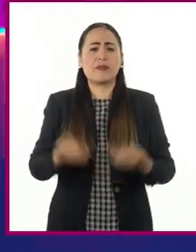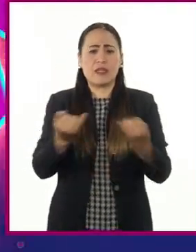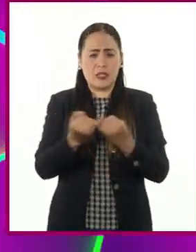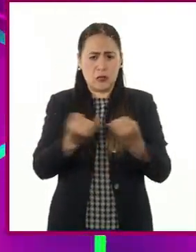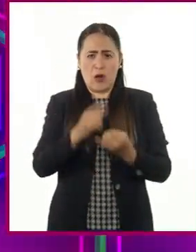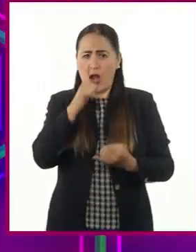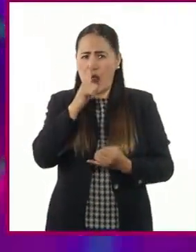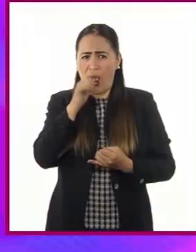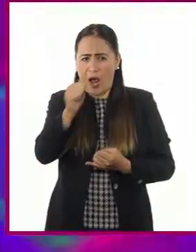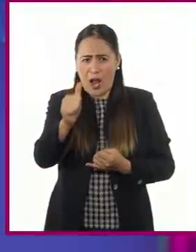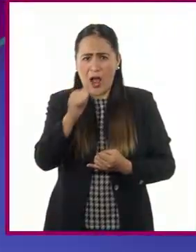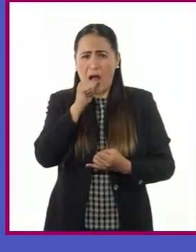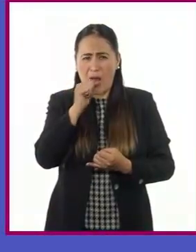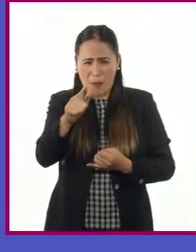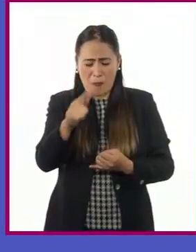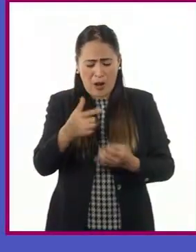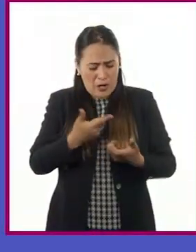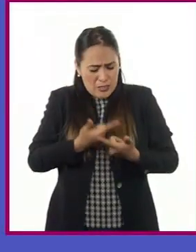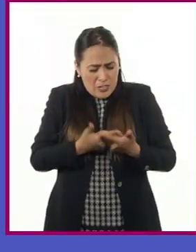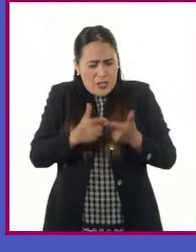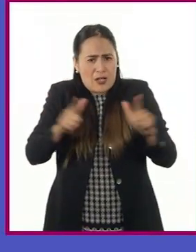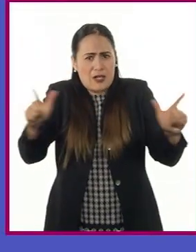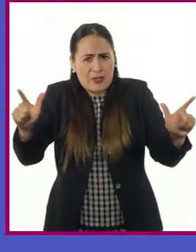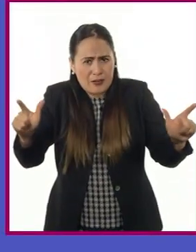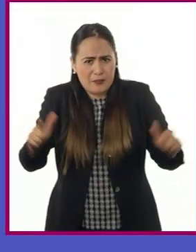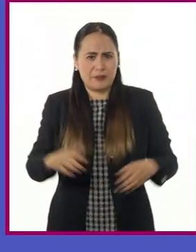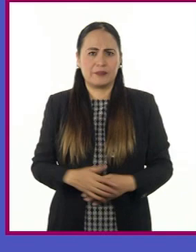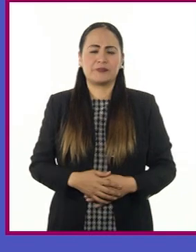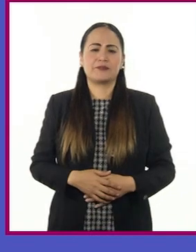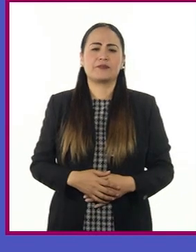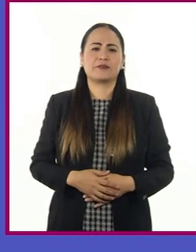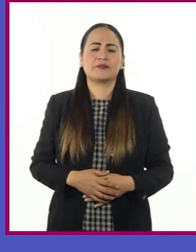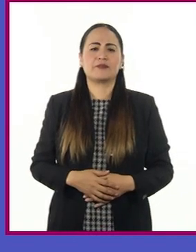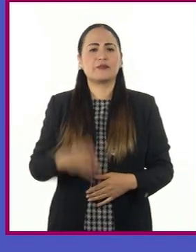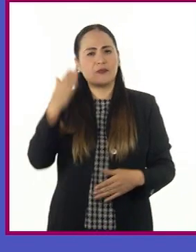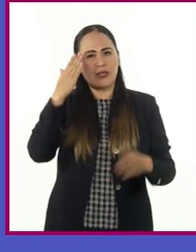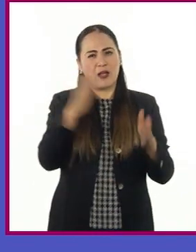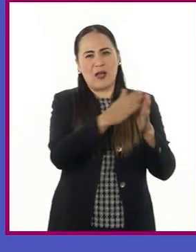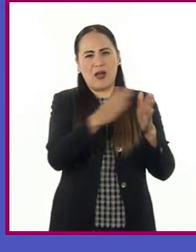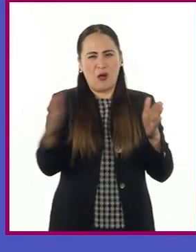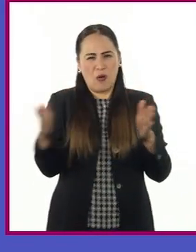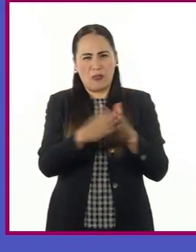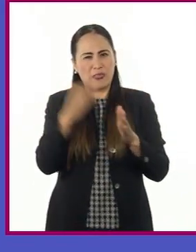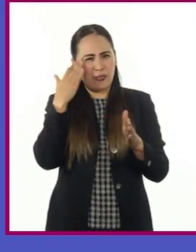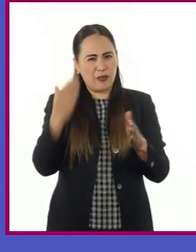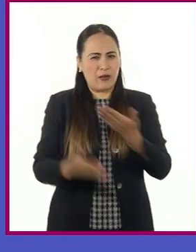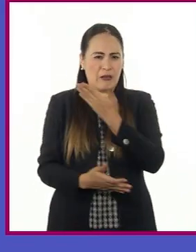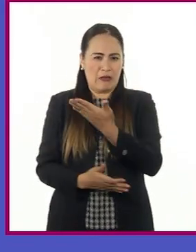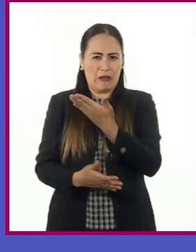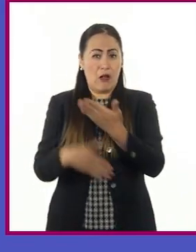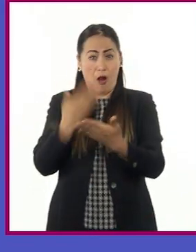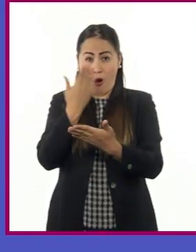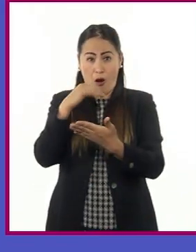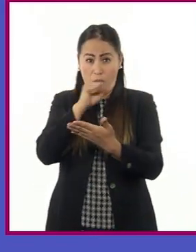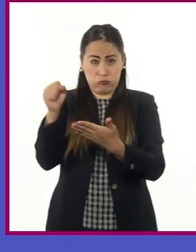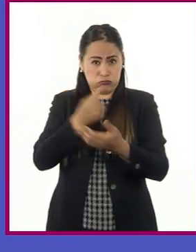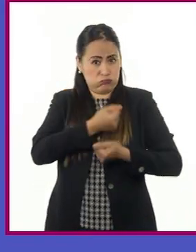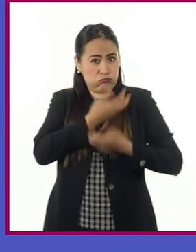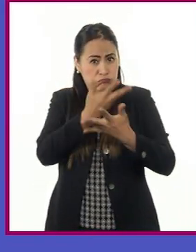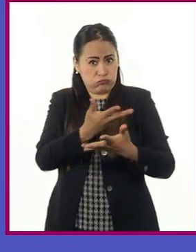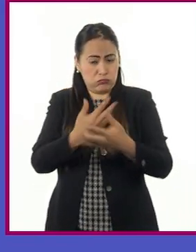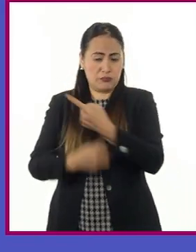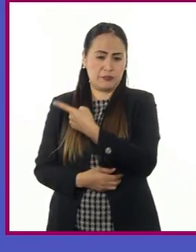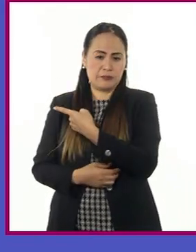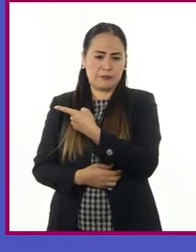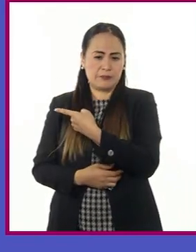alma. Dentro del romanticismo podemos encontrar a grandes poetas como William Blake, Víctor